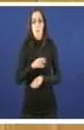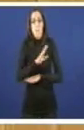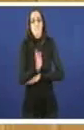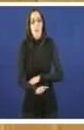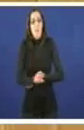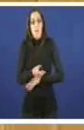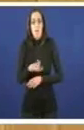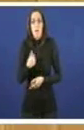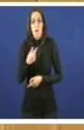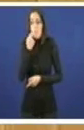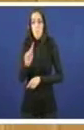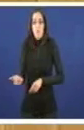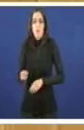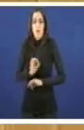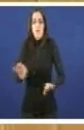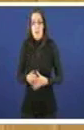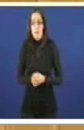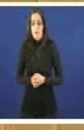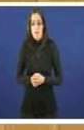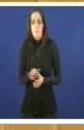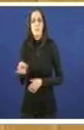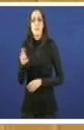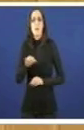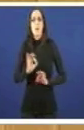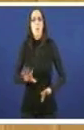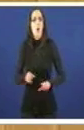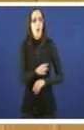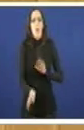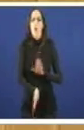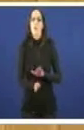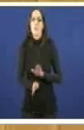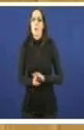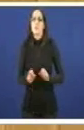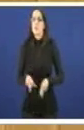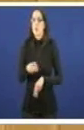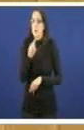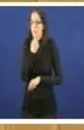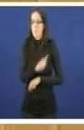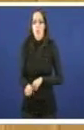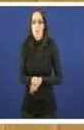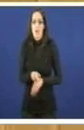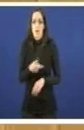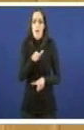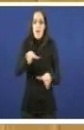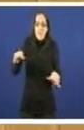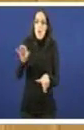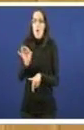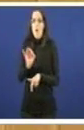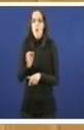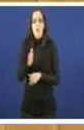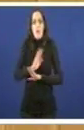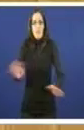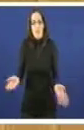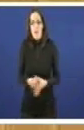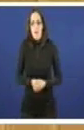corazón como decío outro día e repito co corazón de aceiro non xes importan esas grandes maiorías en